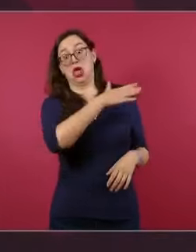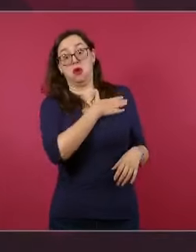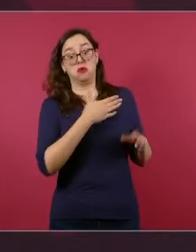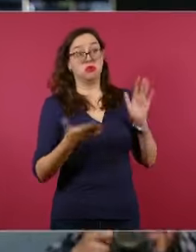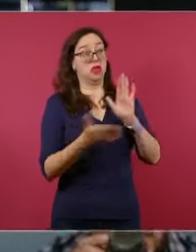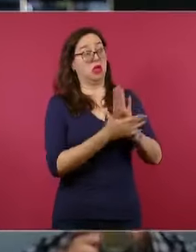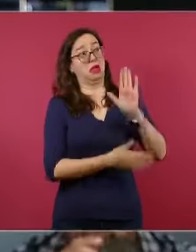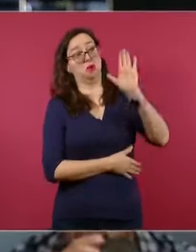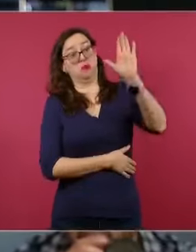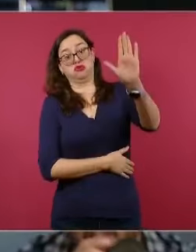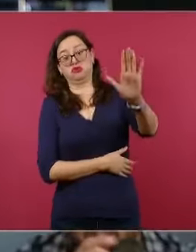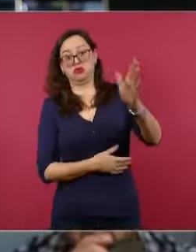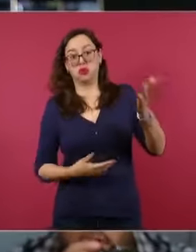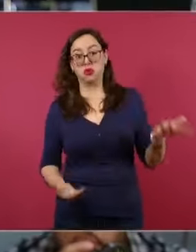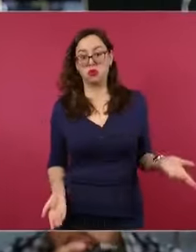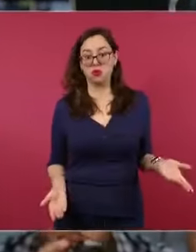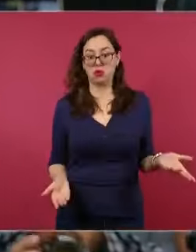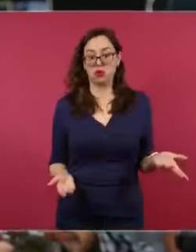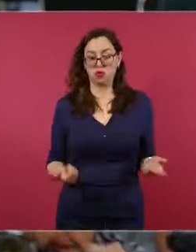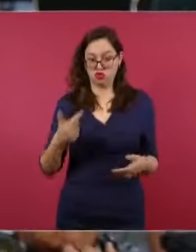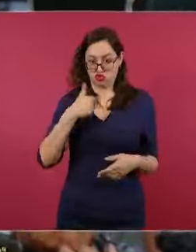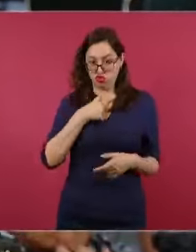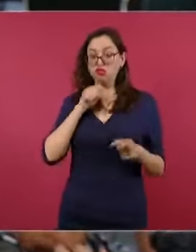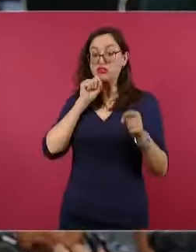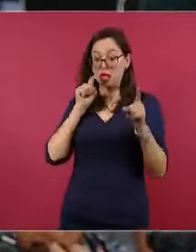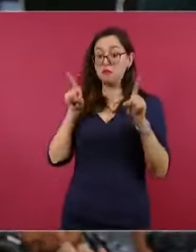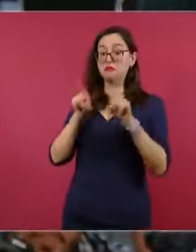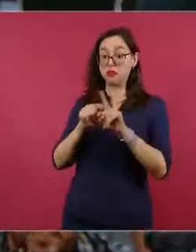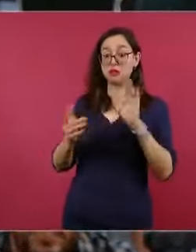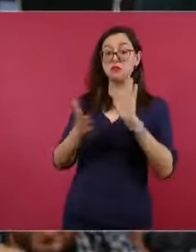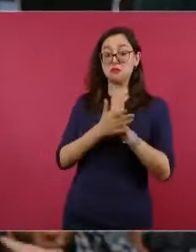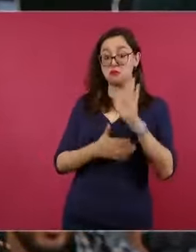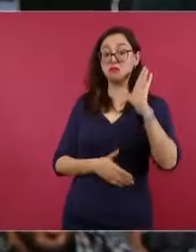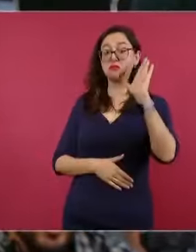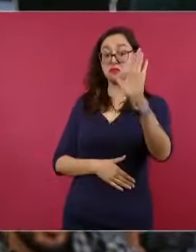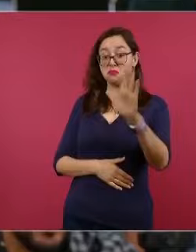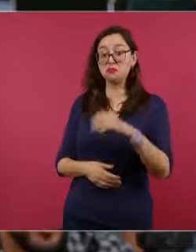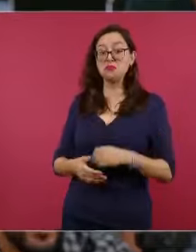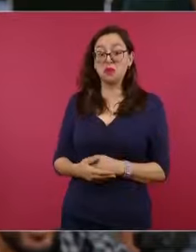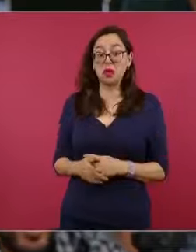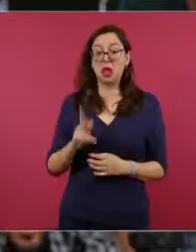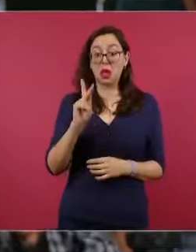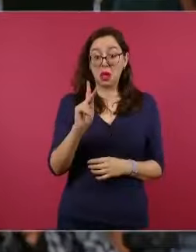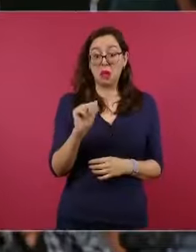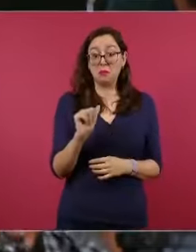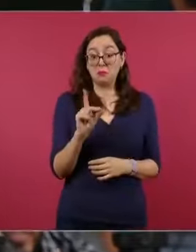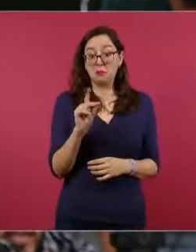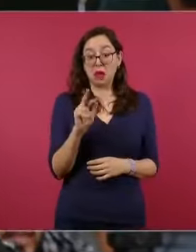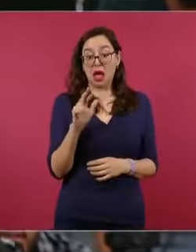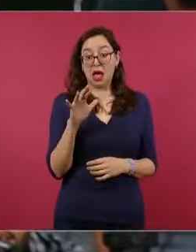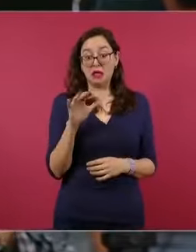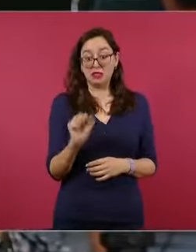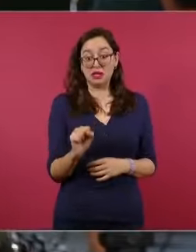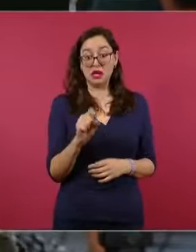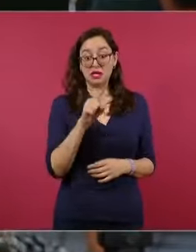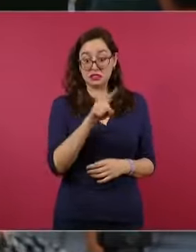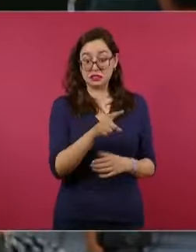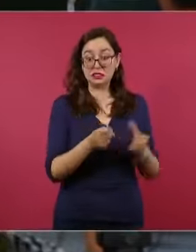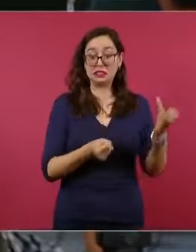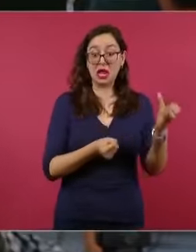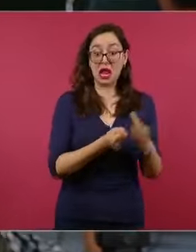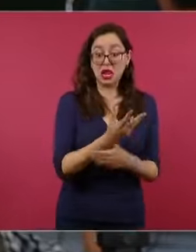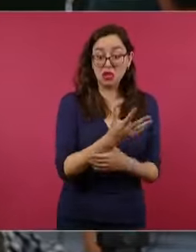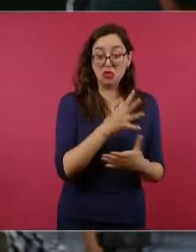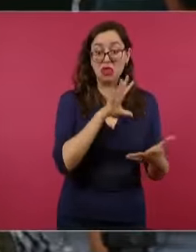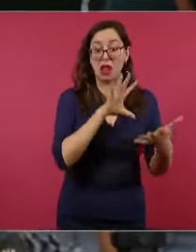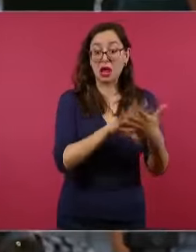y dijo Estos son hechos Entonces yo le digo Esos también son hechos padres salió de la cárcel dos meses después de que usted entró pero